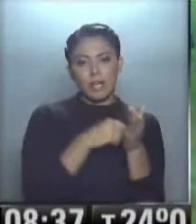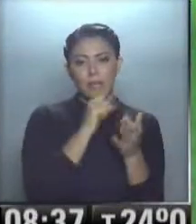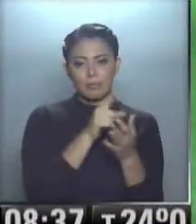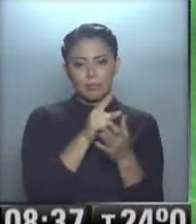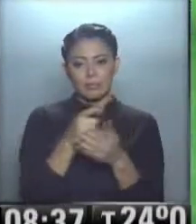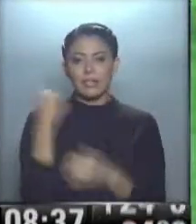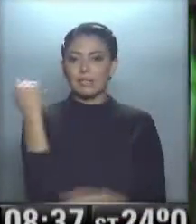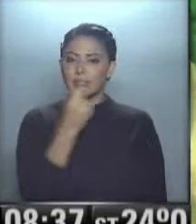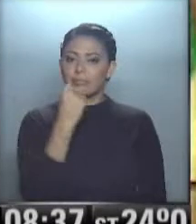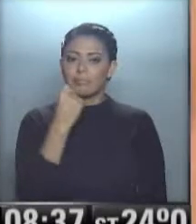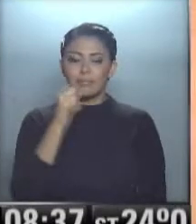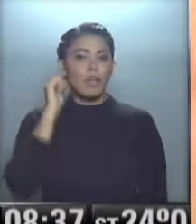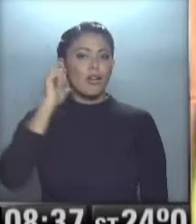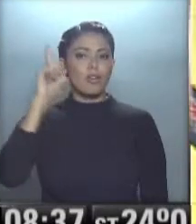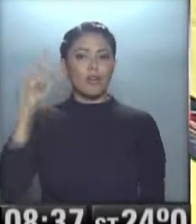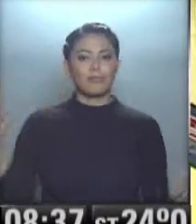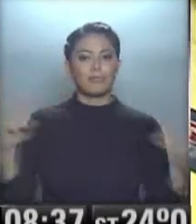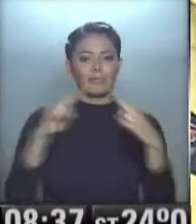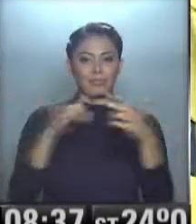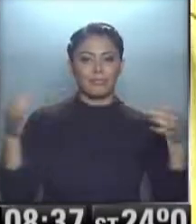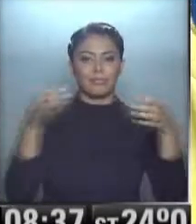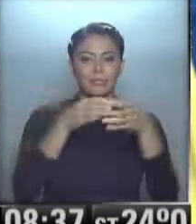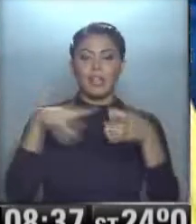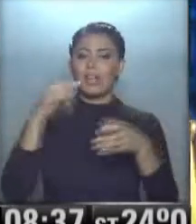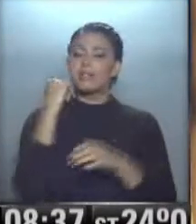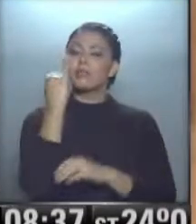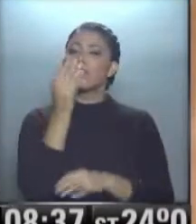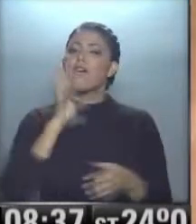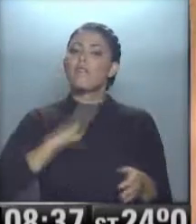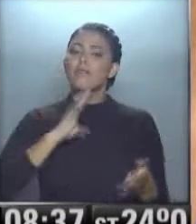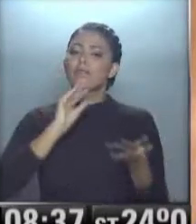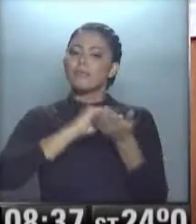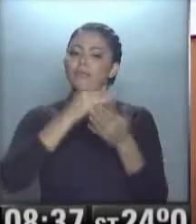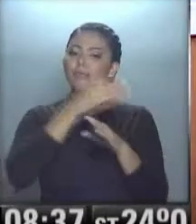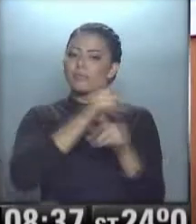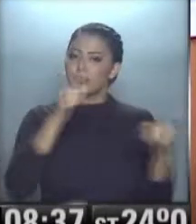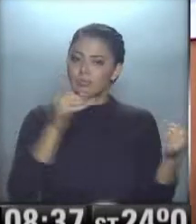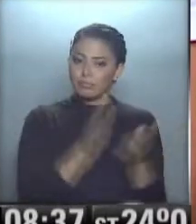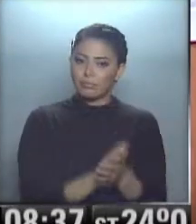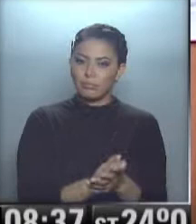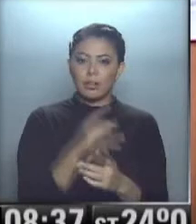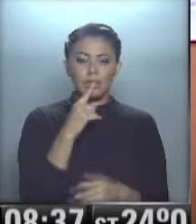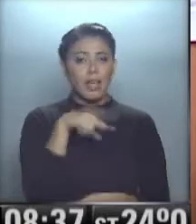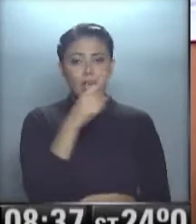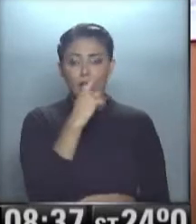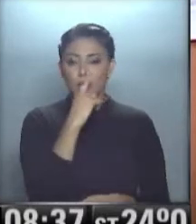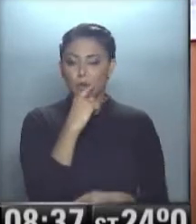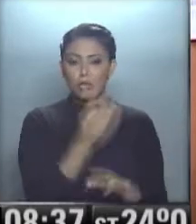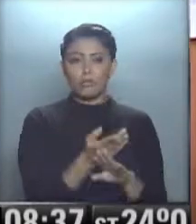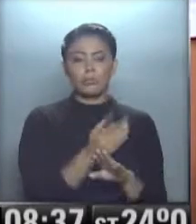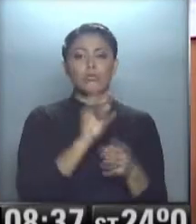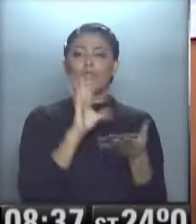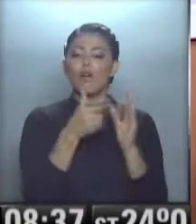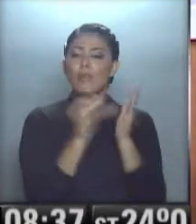padres logró reunirse con Esteban Bullrich por la falta de vacantes generada tras la inscripción online. No van a dar un paso atrás con la